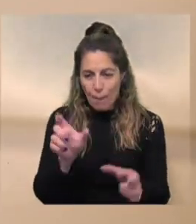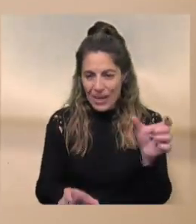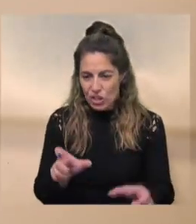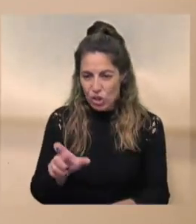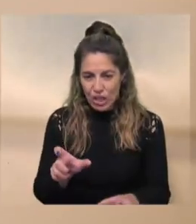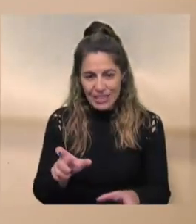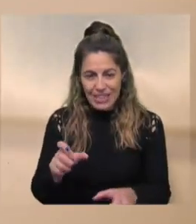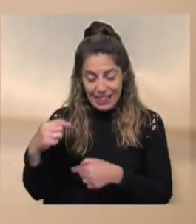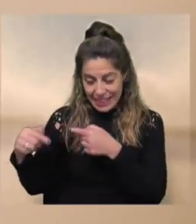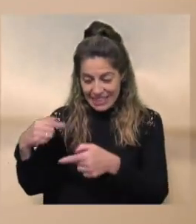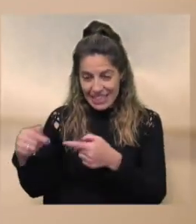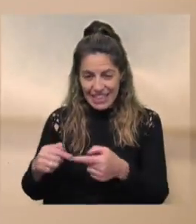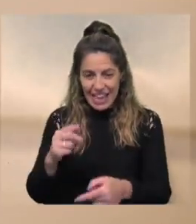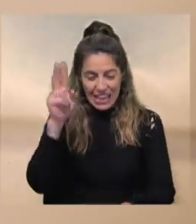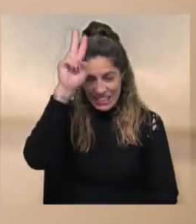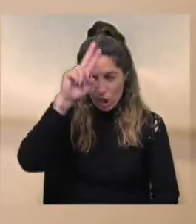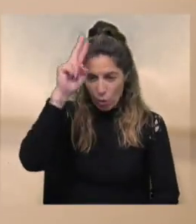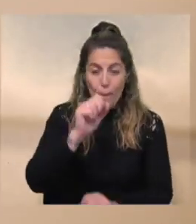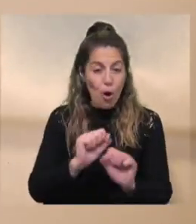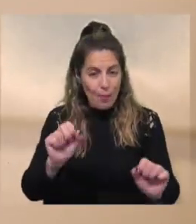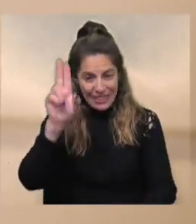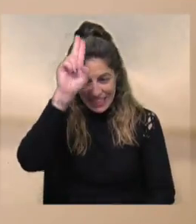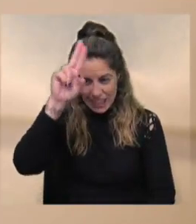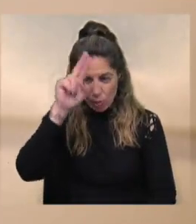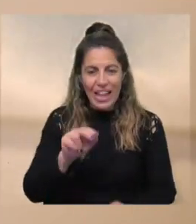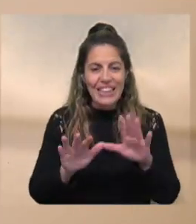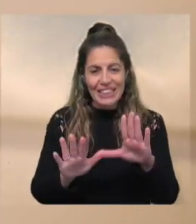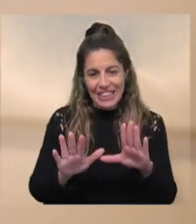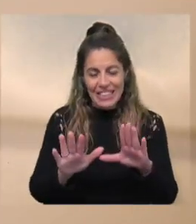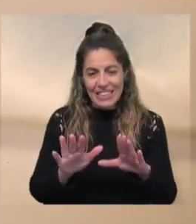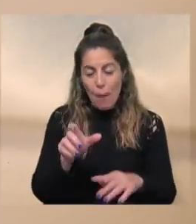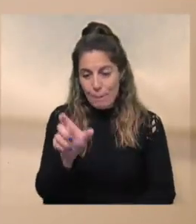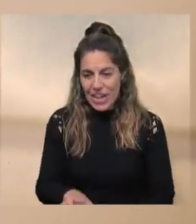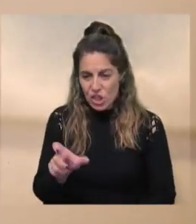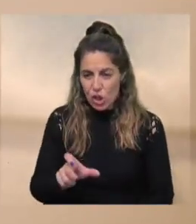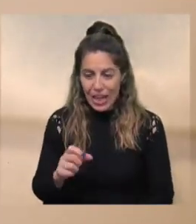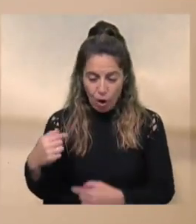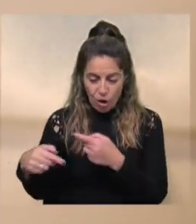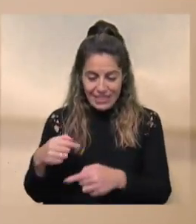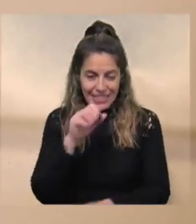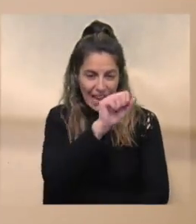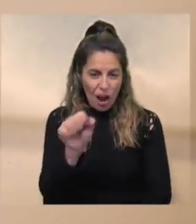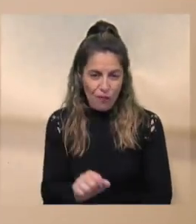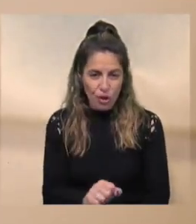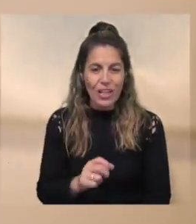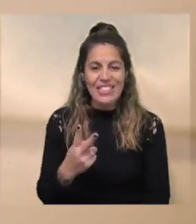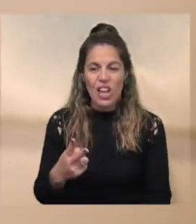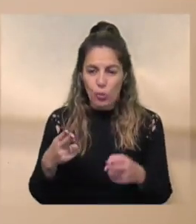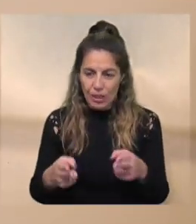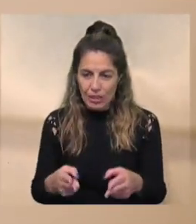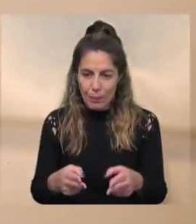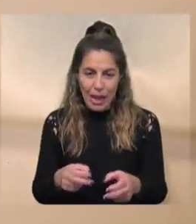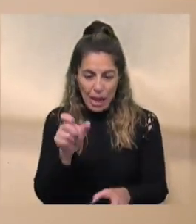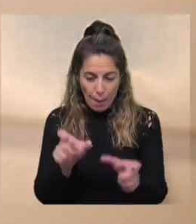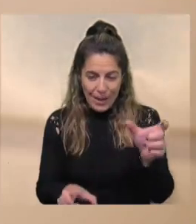ancestría charrúa o probablemente charrúa, 10 individuos con ancestría afro. Después, una segunda etapa que era más bien poblacional,